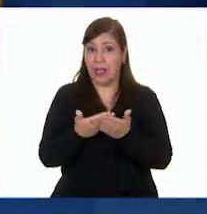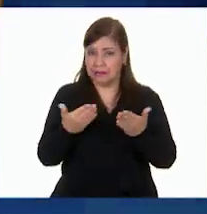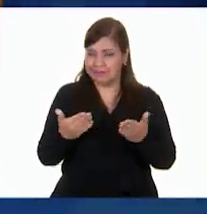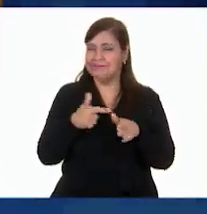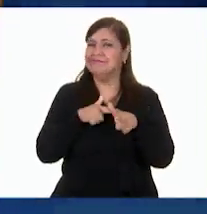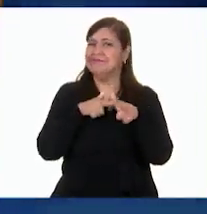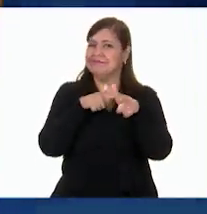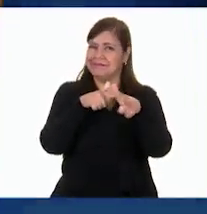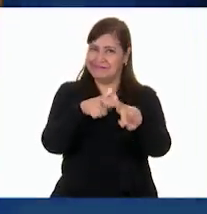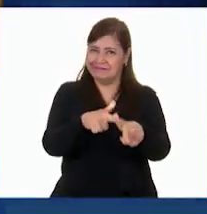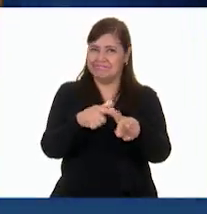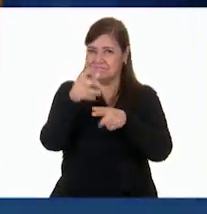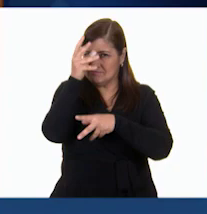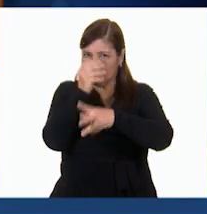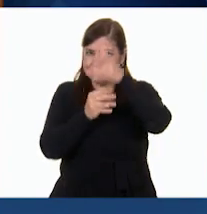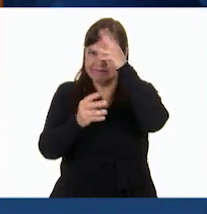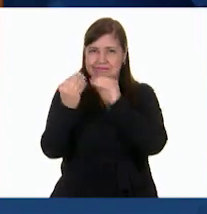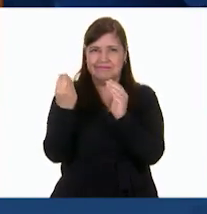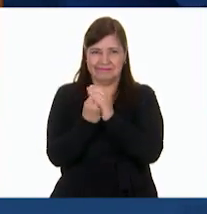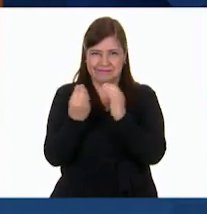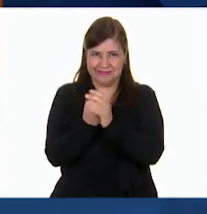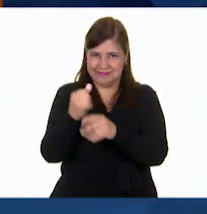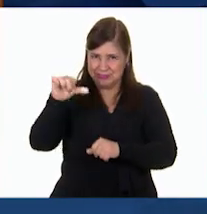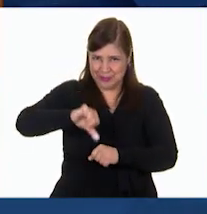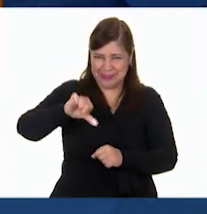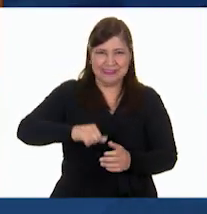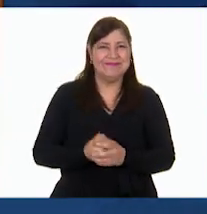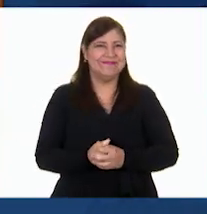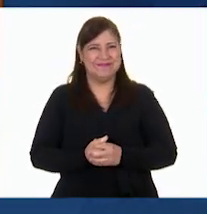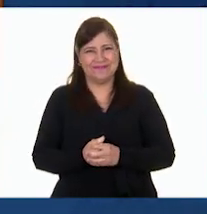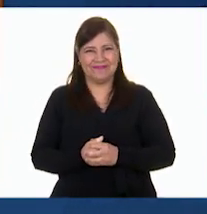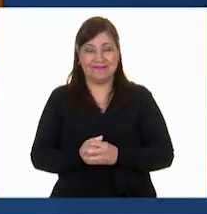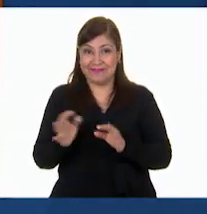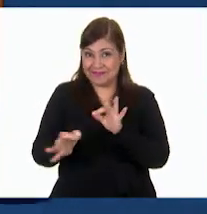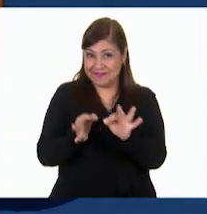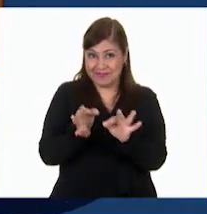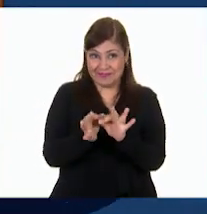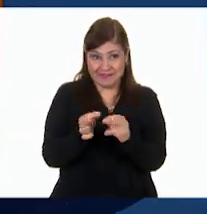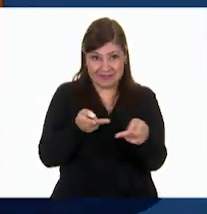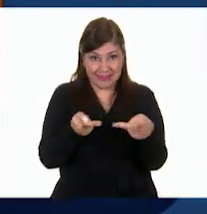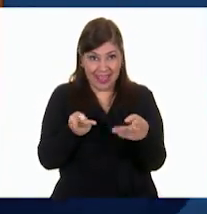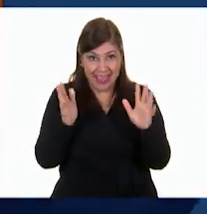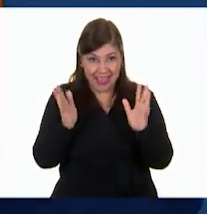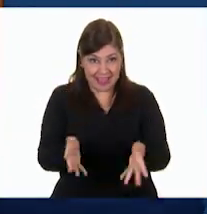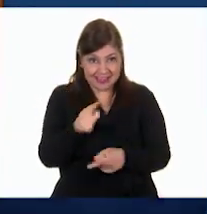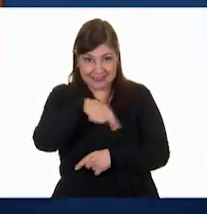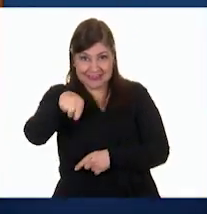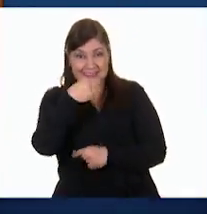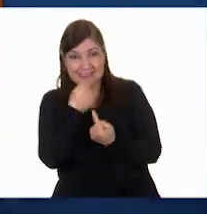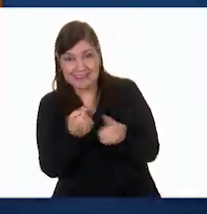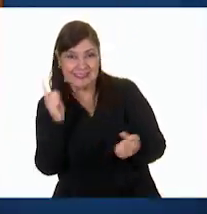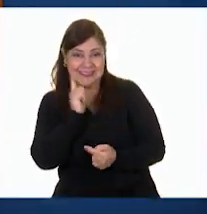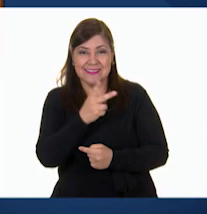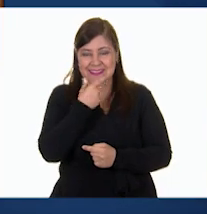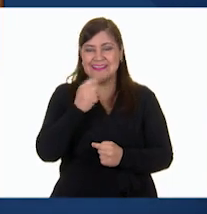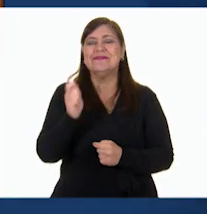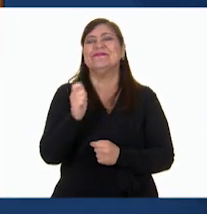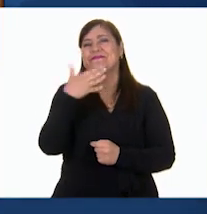es momento de seguir con el programa de hoy. ¿Listas? ¿Listos?